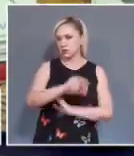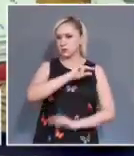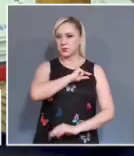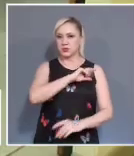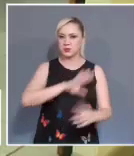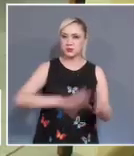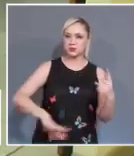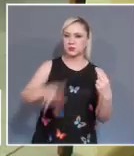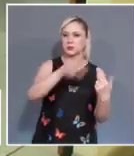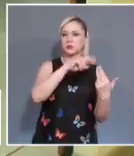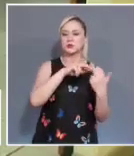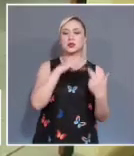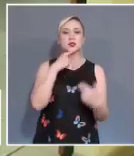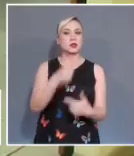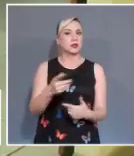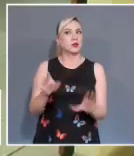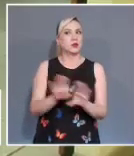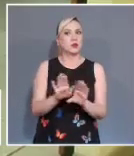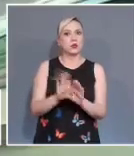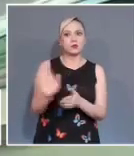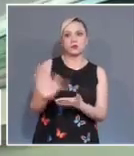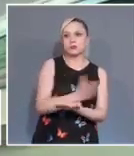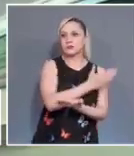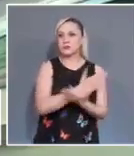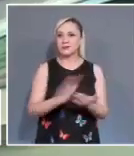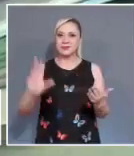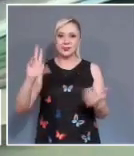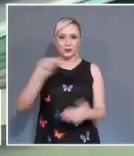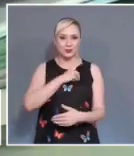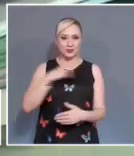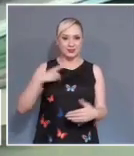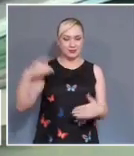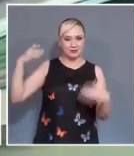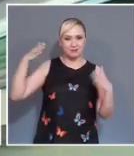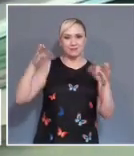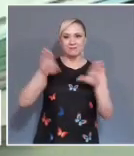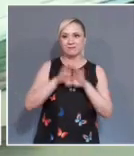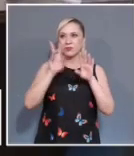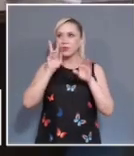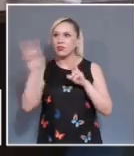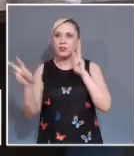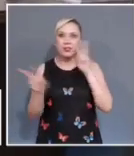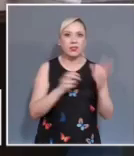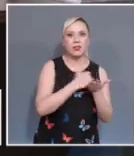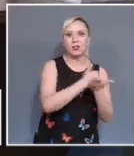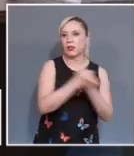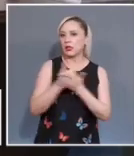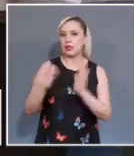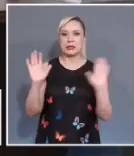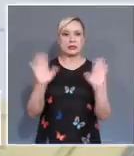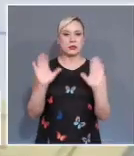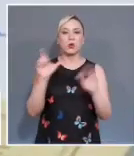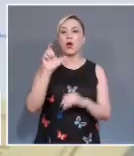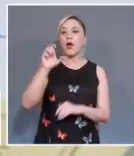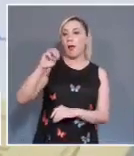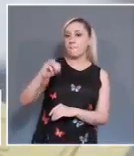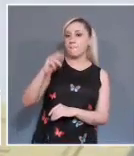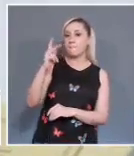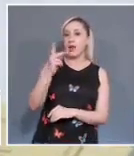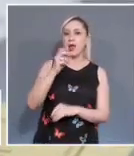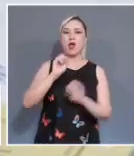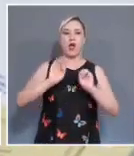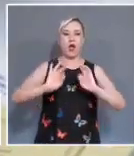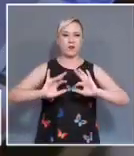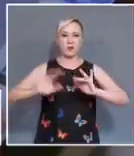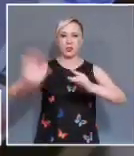de imparcialidad cuando el juez de control que conoció de la etapa intermedia en su fase escrita, cuando el Ministerio Público presenta los hechos y pruebas